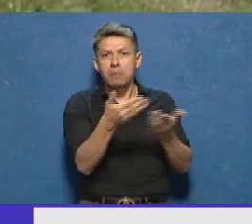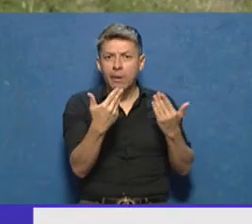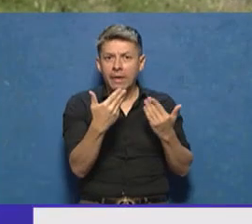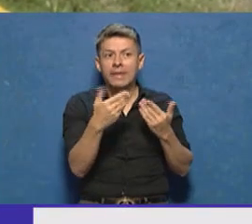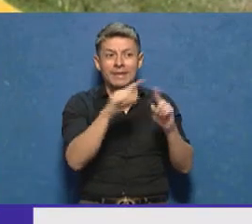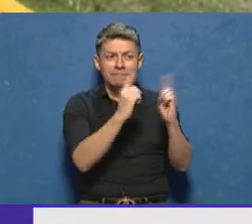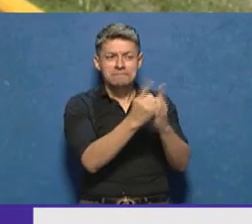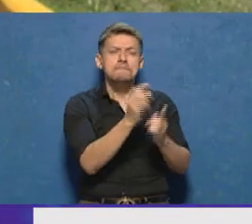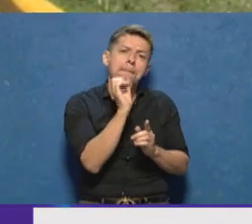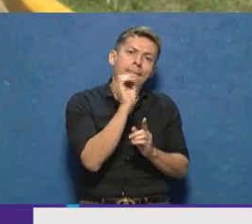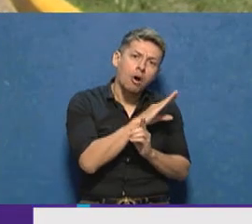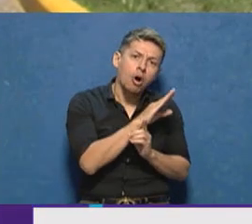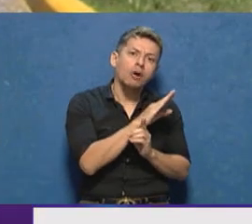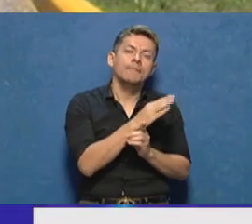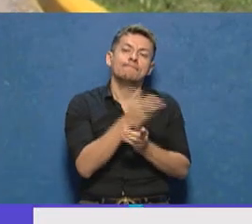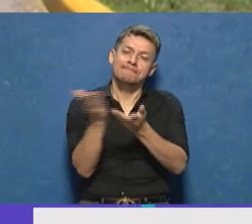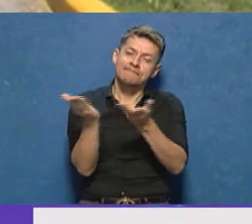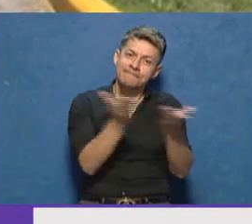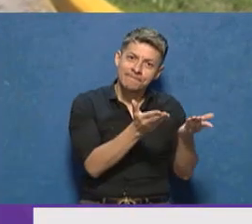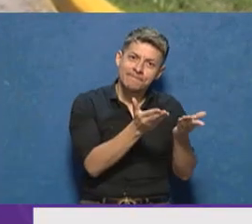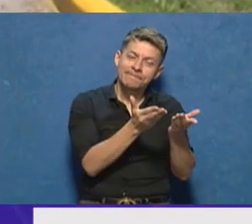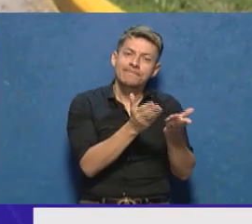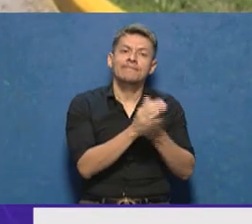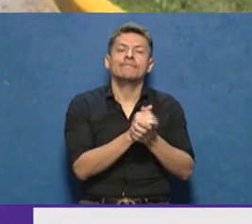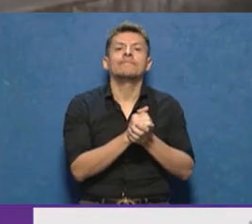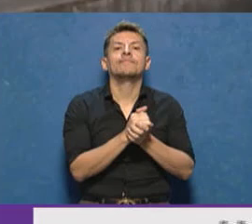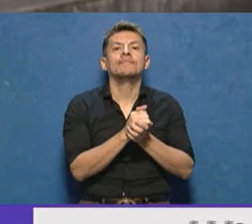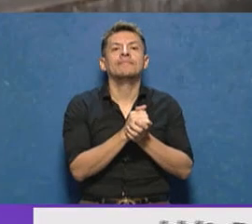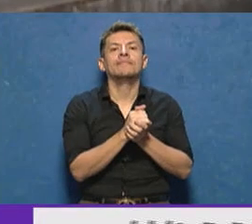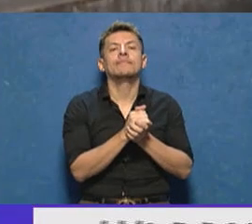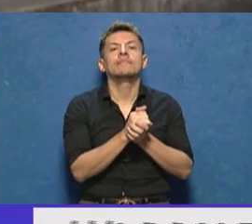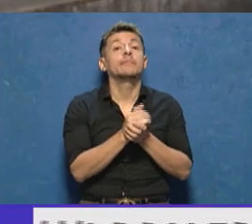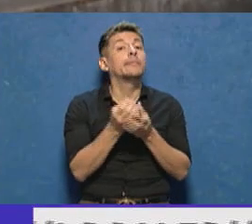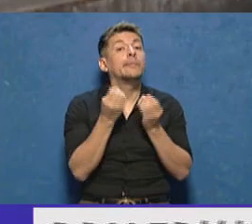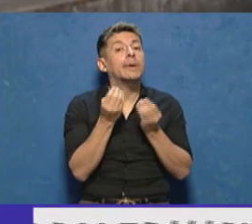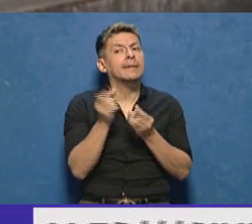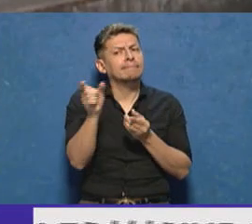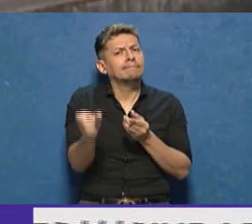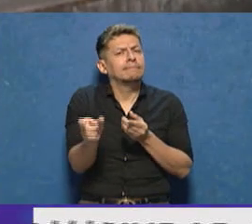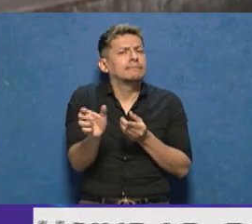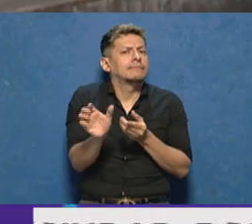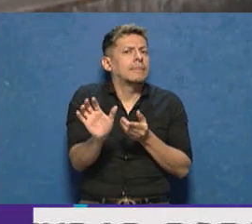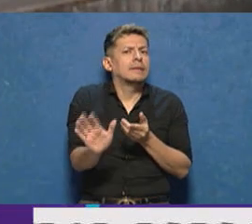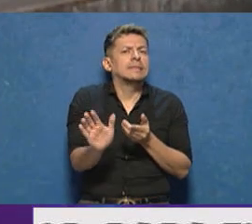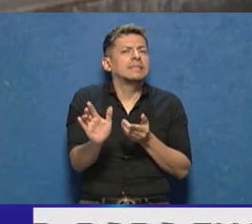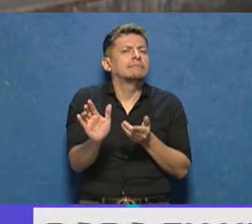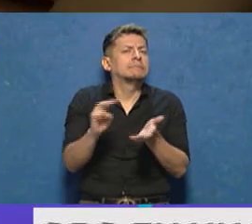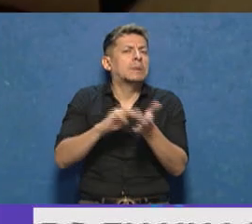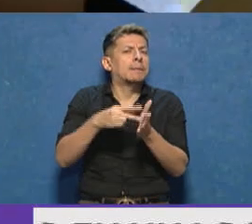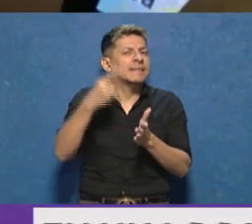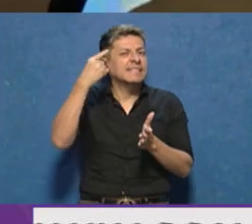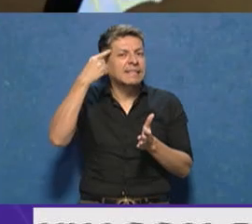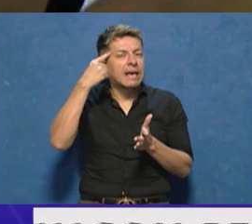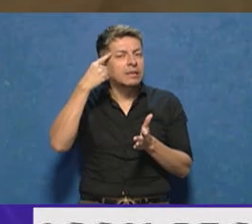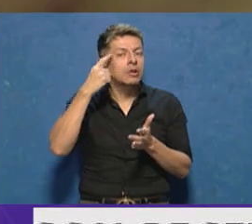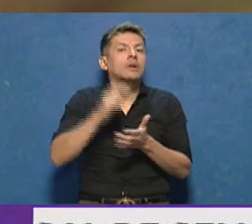a su cliente dentro de sus instalaciones debido a su condición psiquiátrica y también